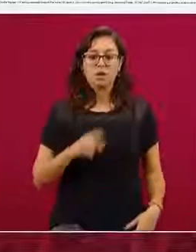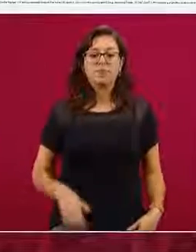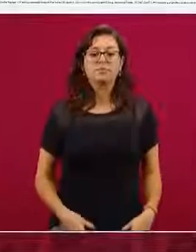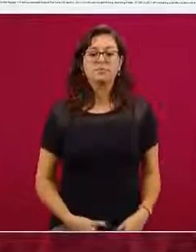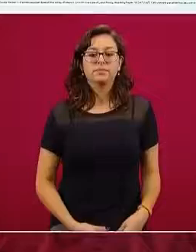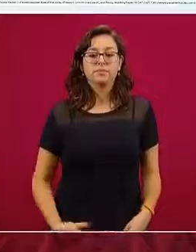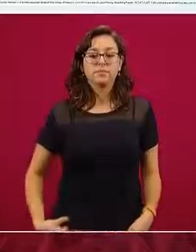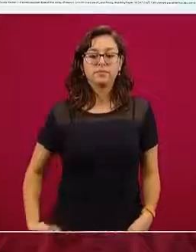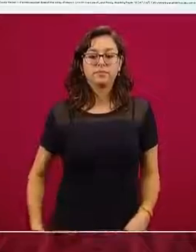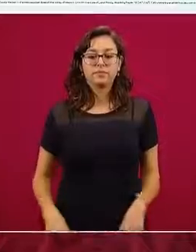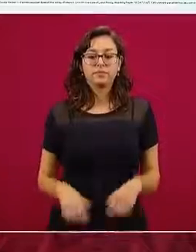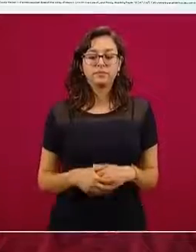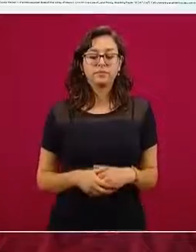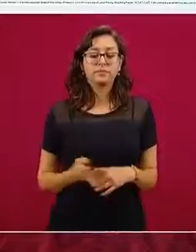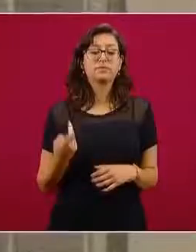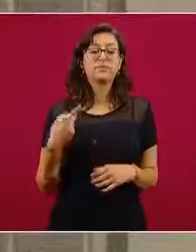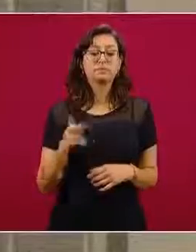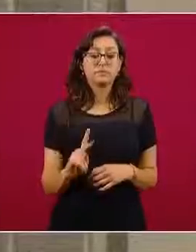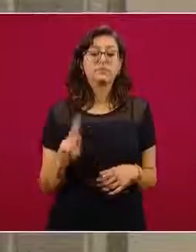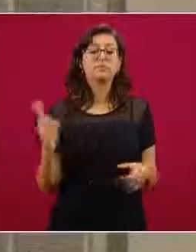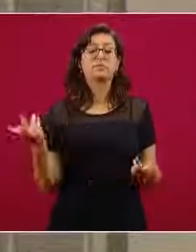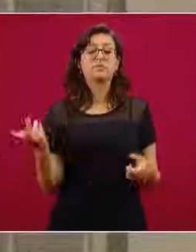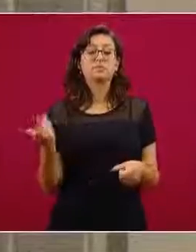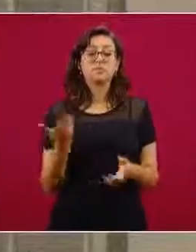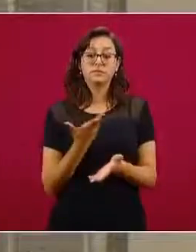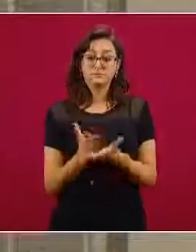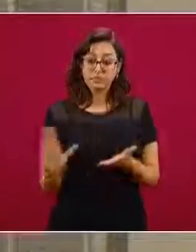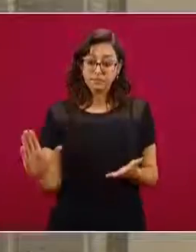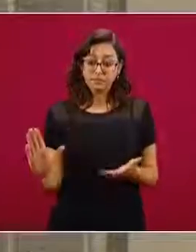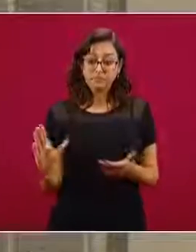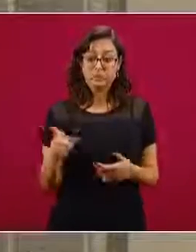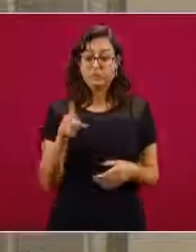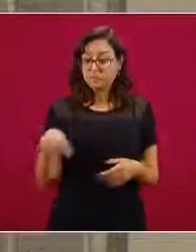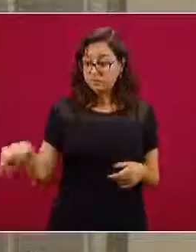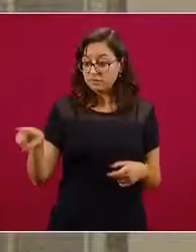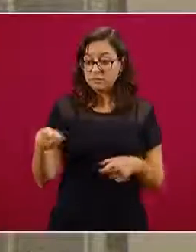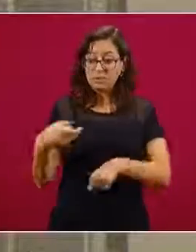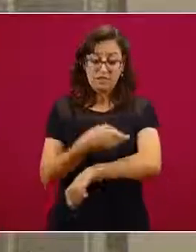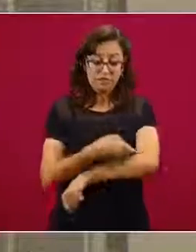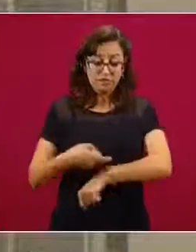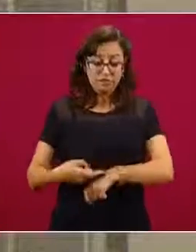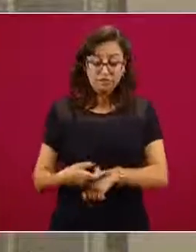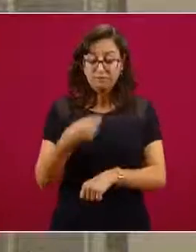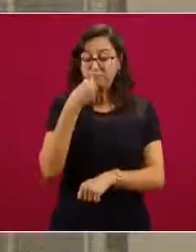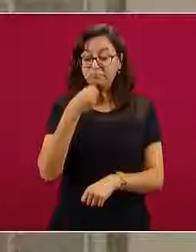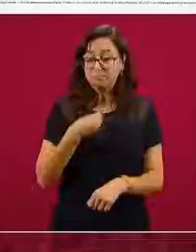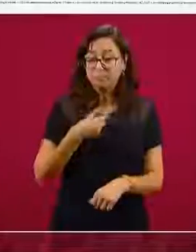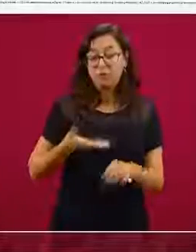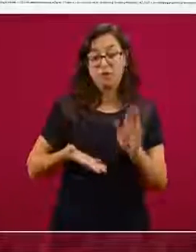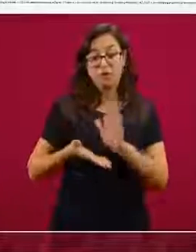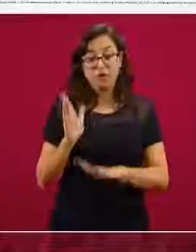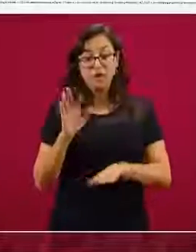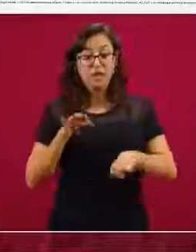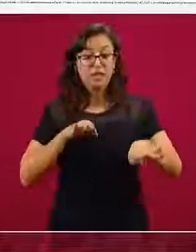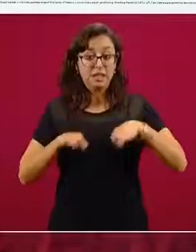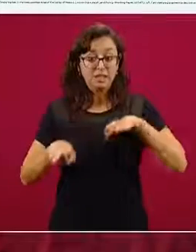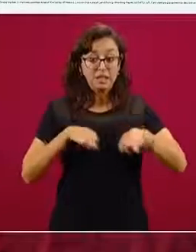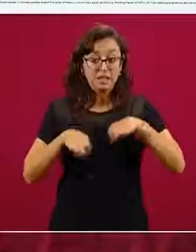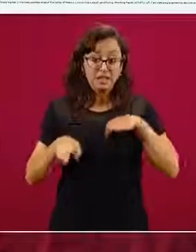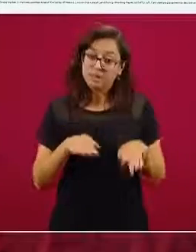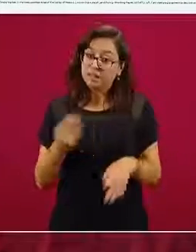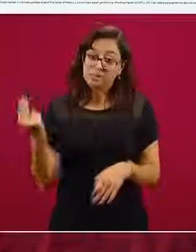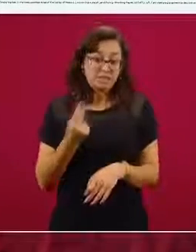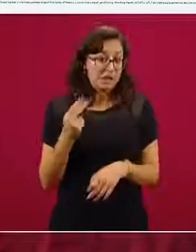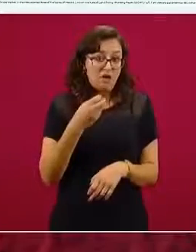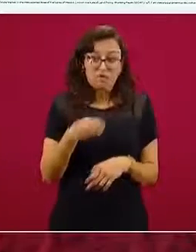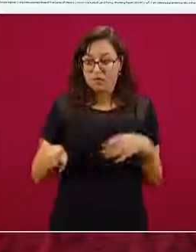mujeres. Pero esto además, para aquellas familias que se ven obligadas a salir a trabajar, porque si no, no tendría ningún medio de